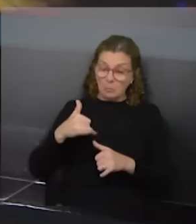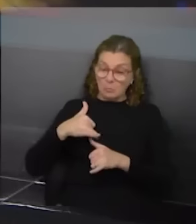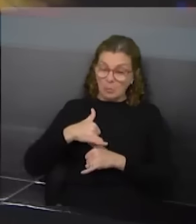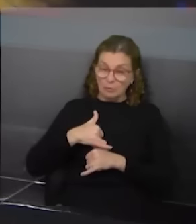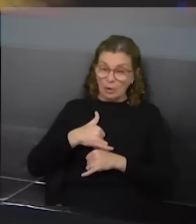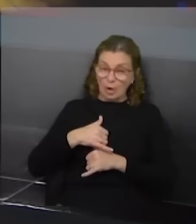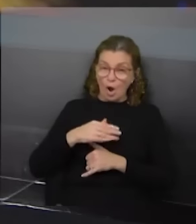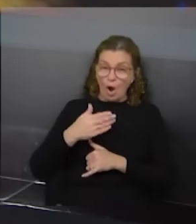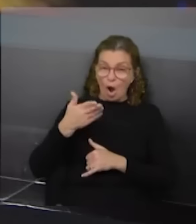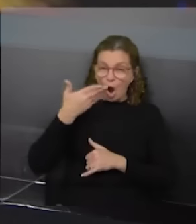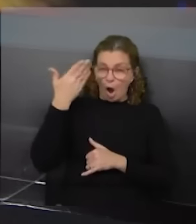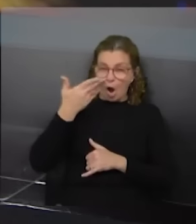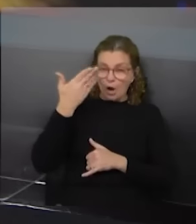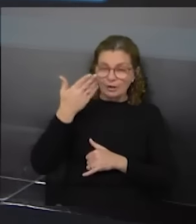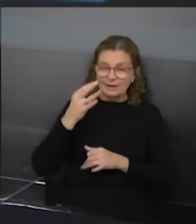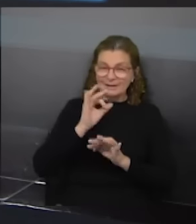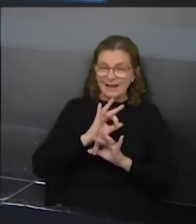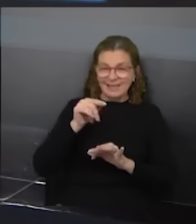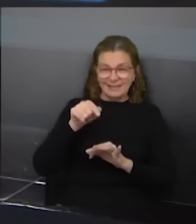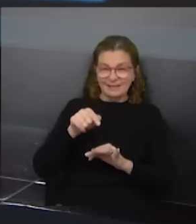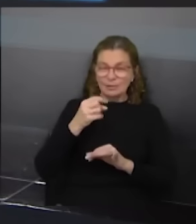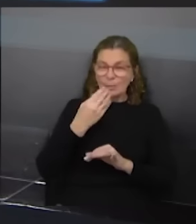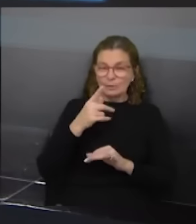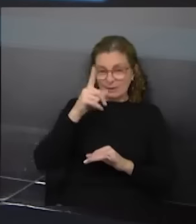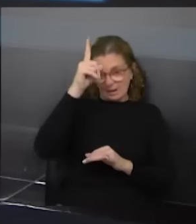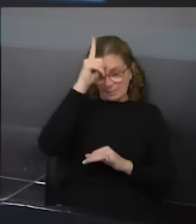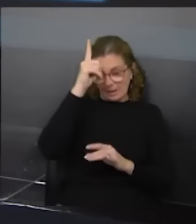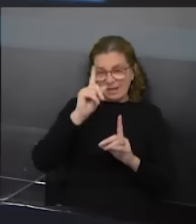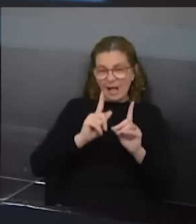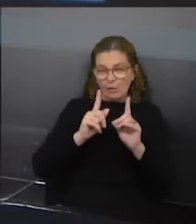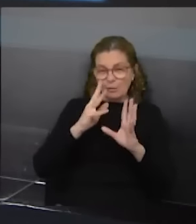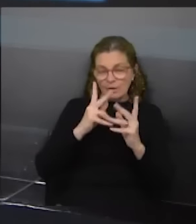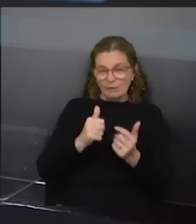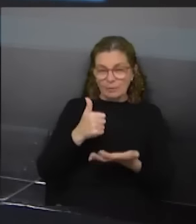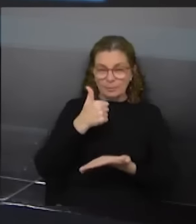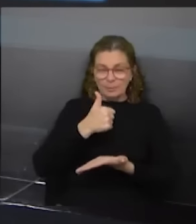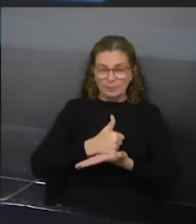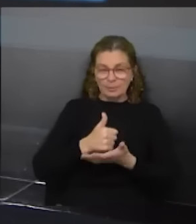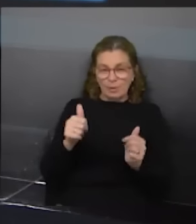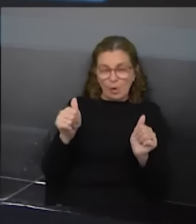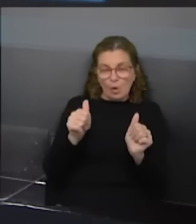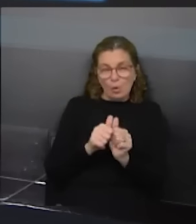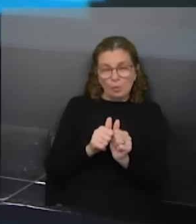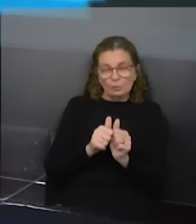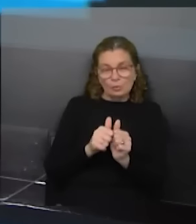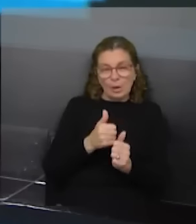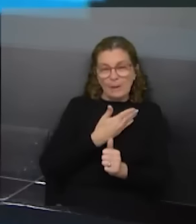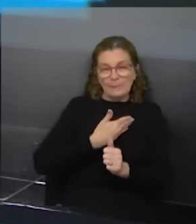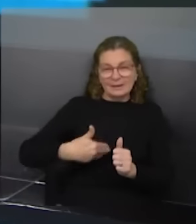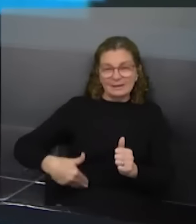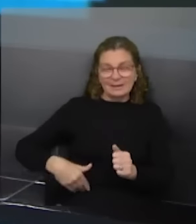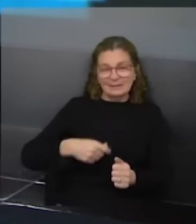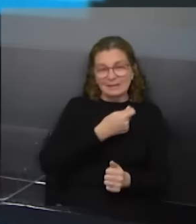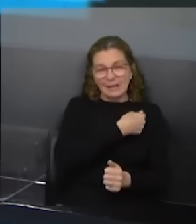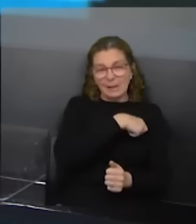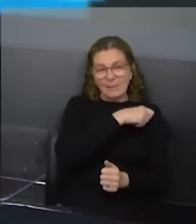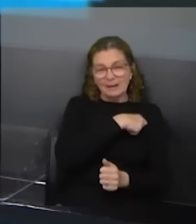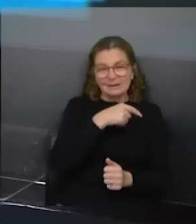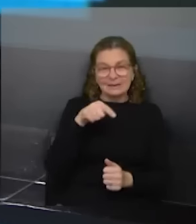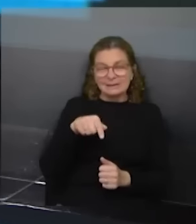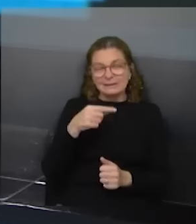Primer Ministro la schz nada de eso va a ocurrir porque Alemania en alguna forma tomó posición junto al presidente Pedro Sánchez de España en esta